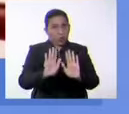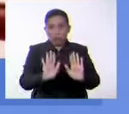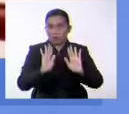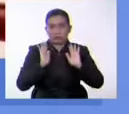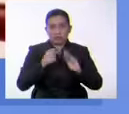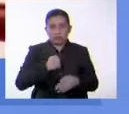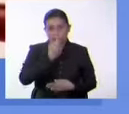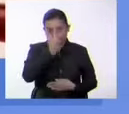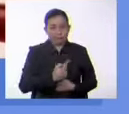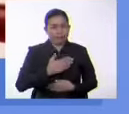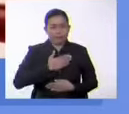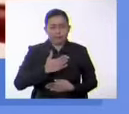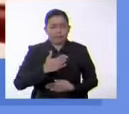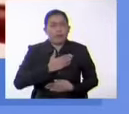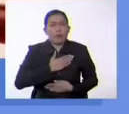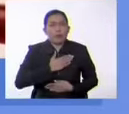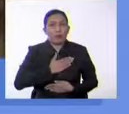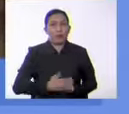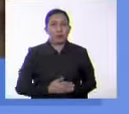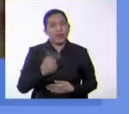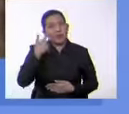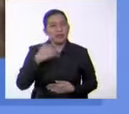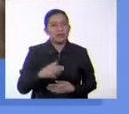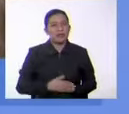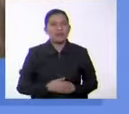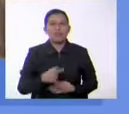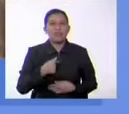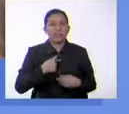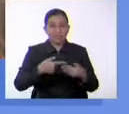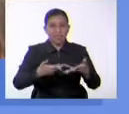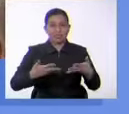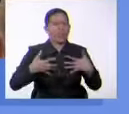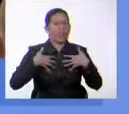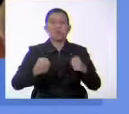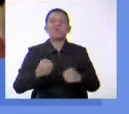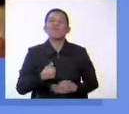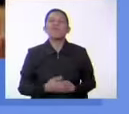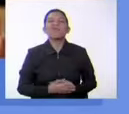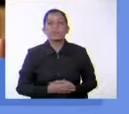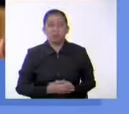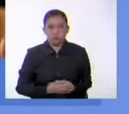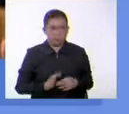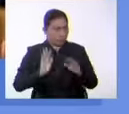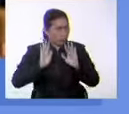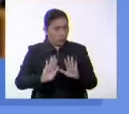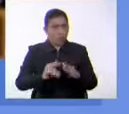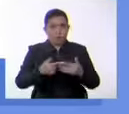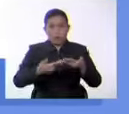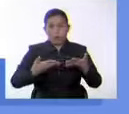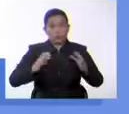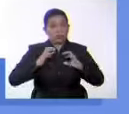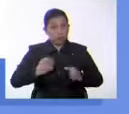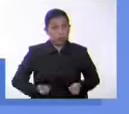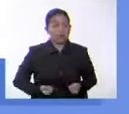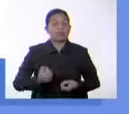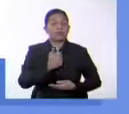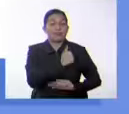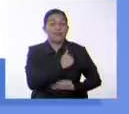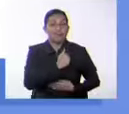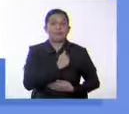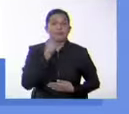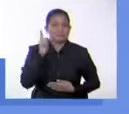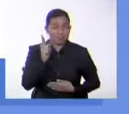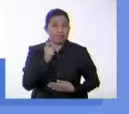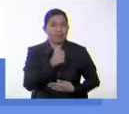humano. Así es. Por ejemplo, Edward, que diga, yo no quiero el derecho a la salud. Entonces, del Estado o los estados deben garantizar